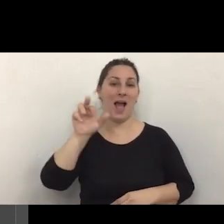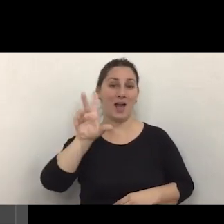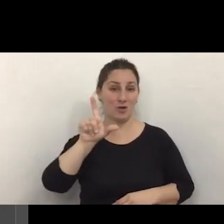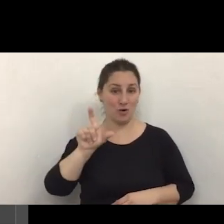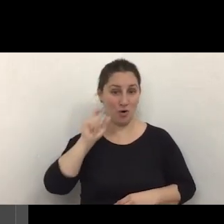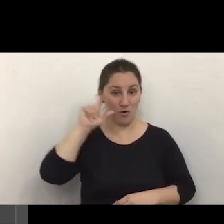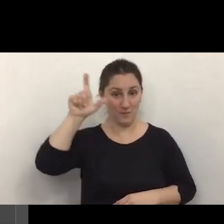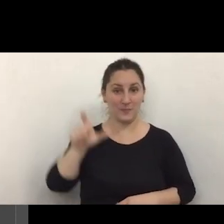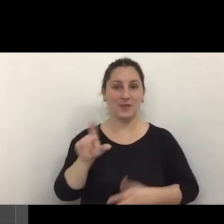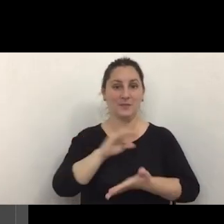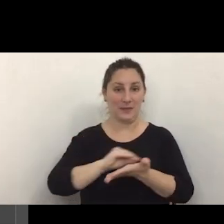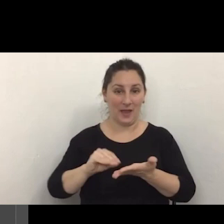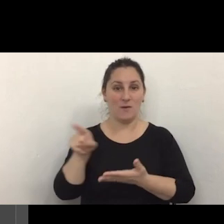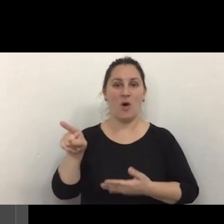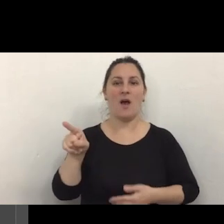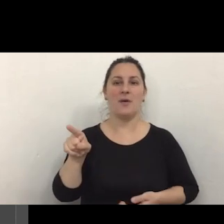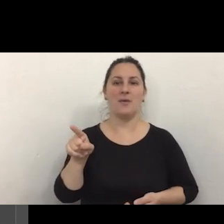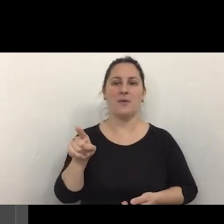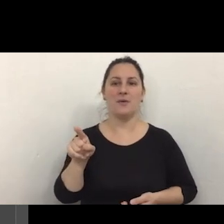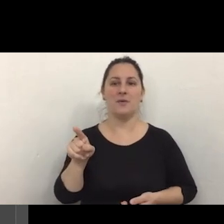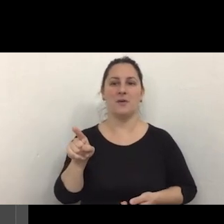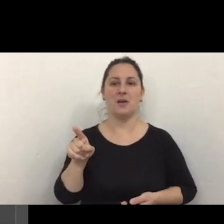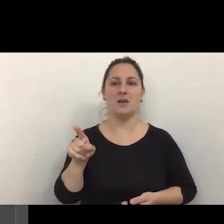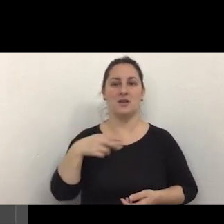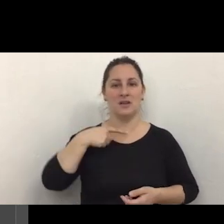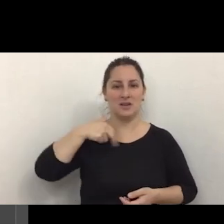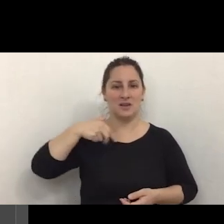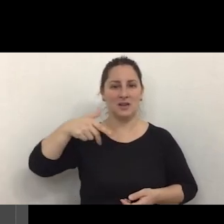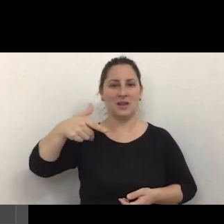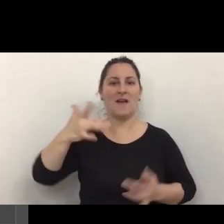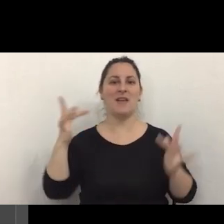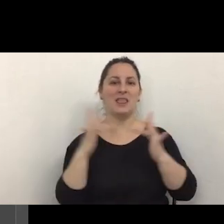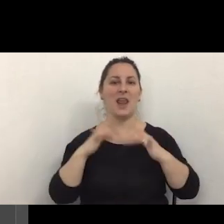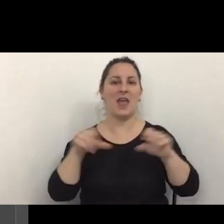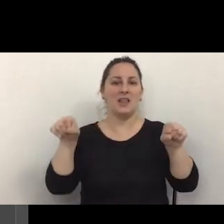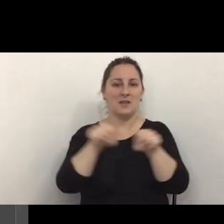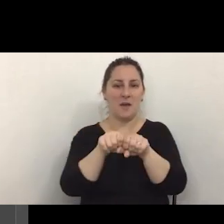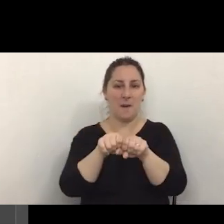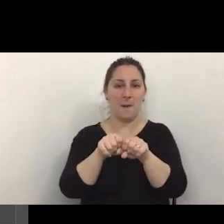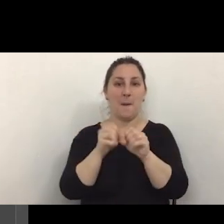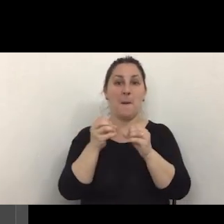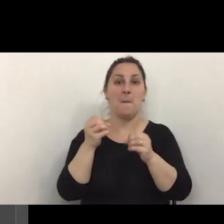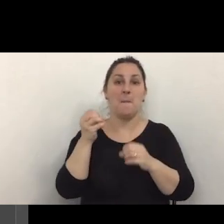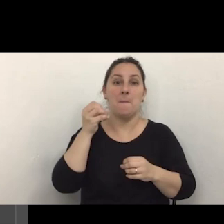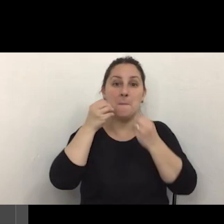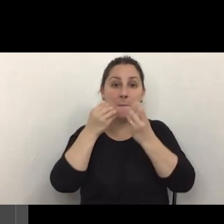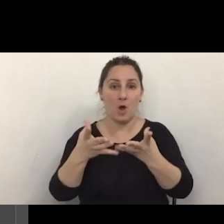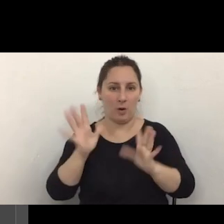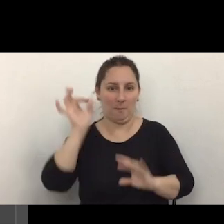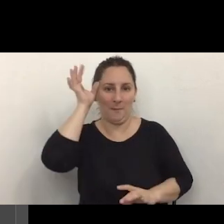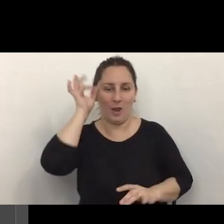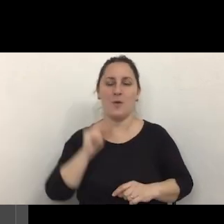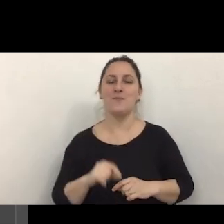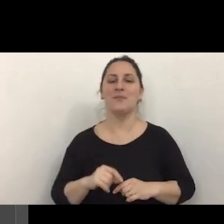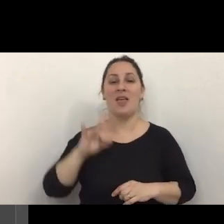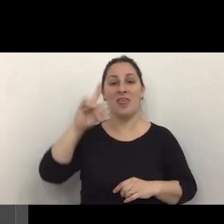estuvo... estoy trasladándome para ver si tengo mejor conexión de internet, les pido disculpas. El doctor De